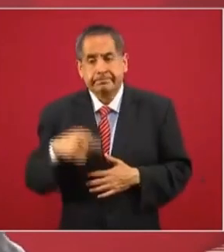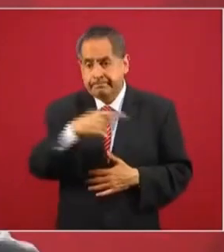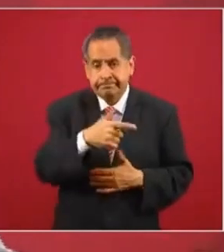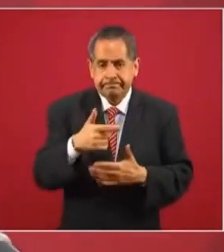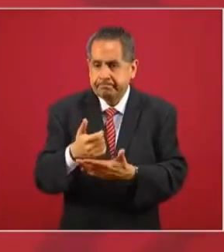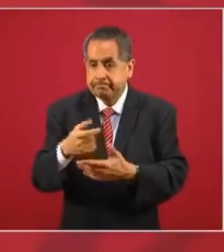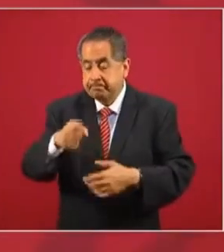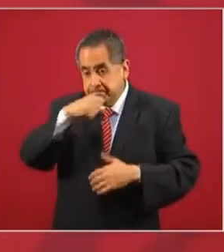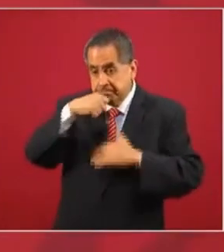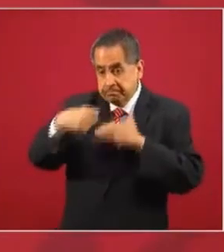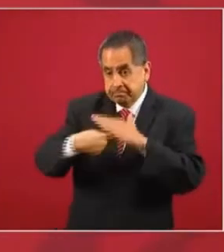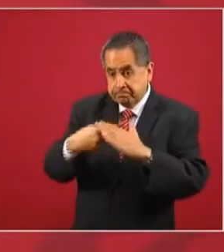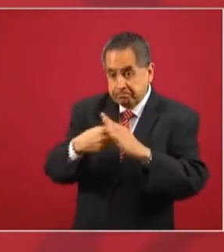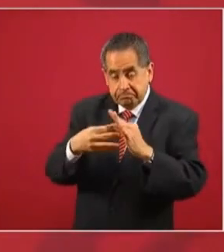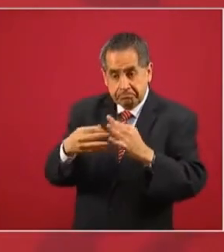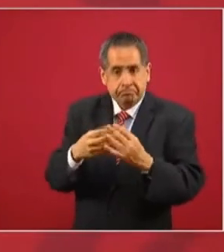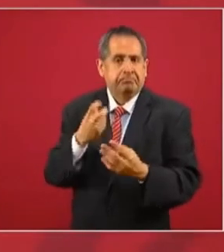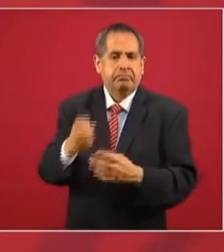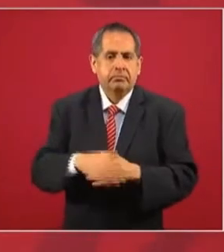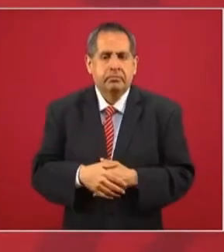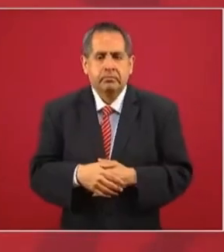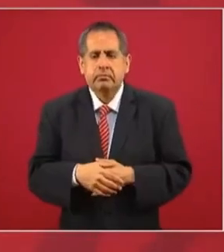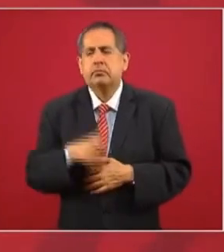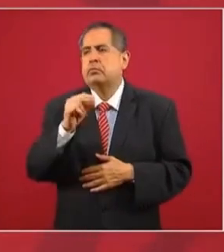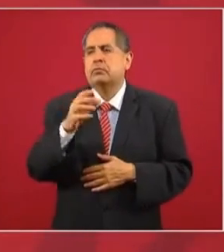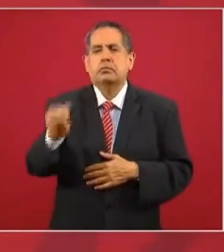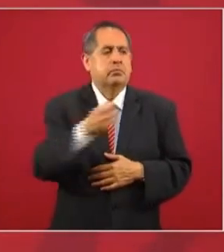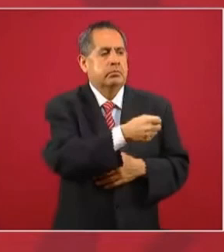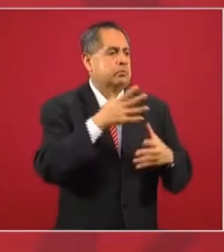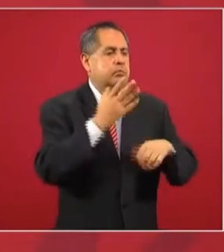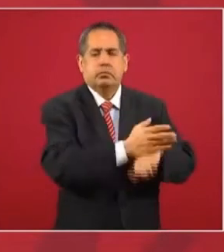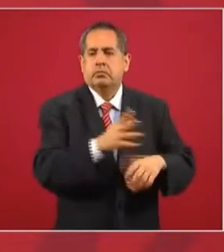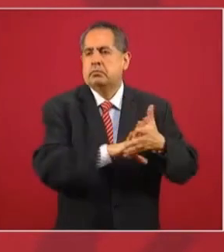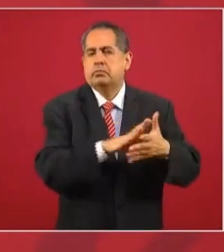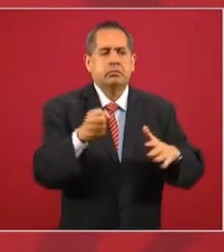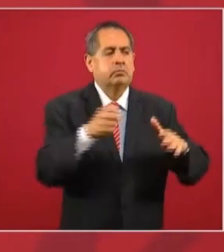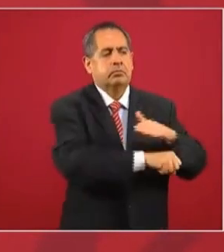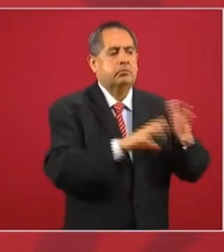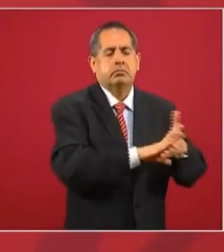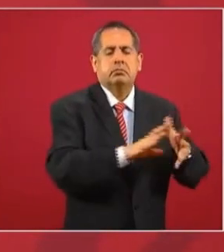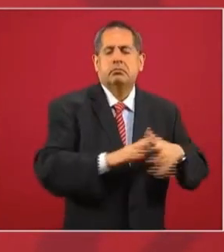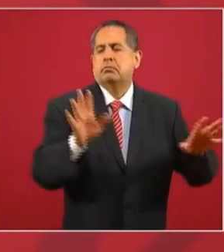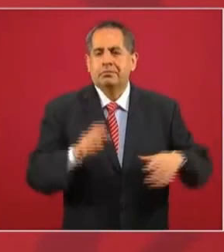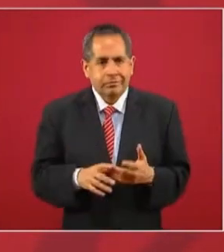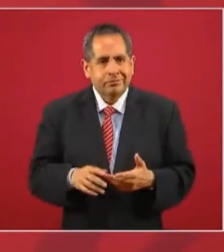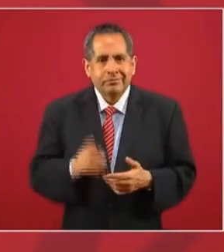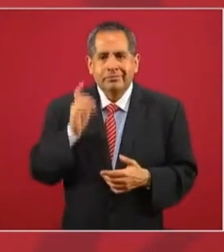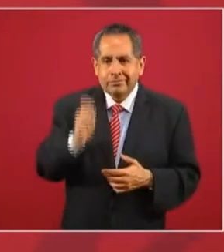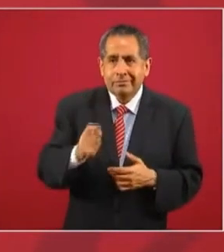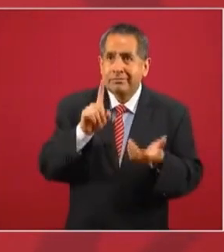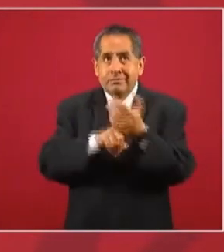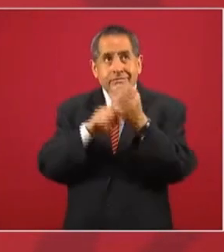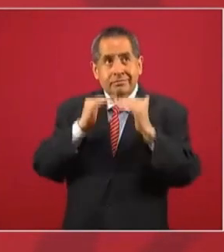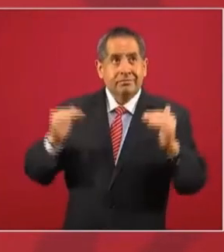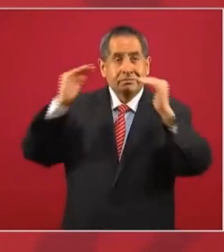Porque no es tener en la cárcel a una, a dos, a tres, a cinco, a diez, a veinte, a mil personas. No